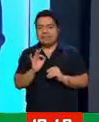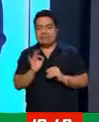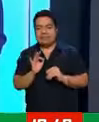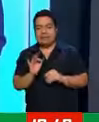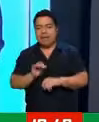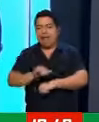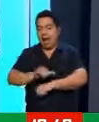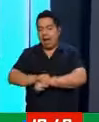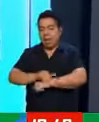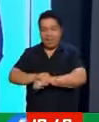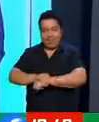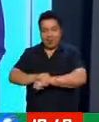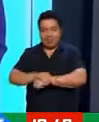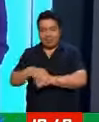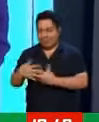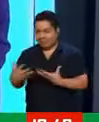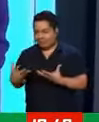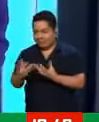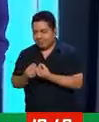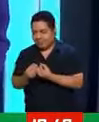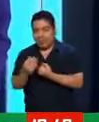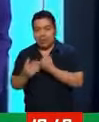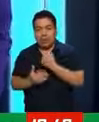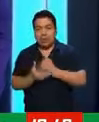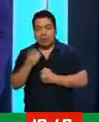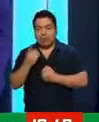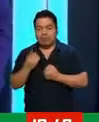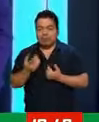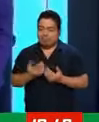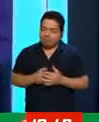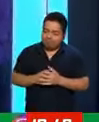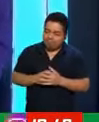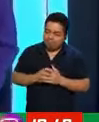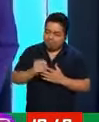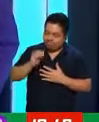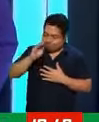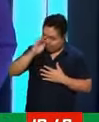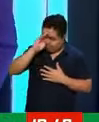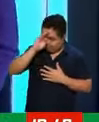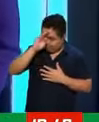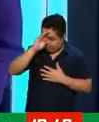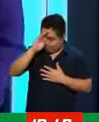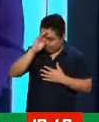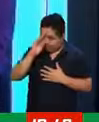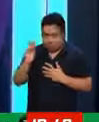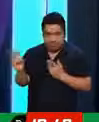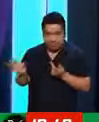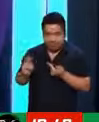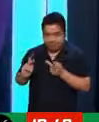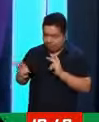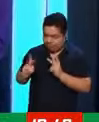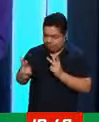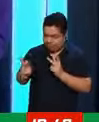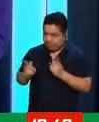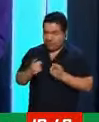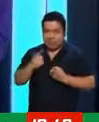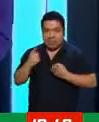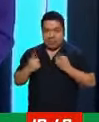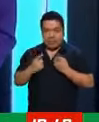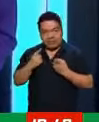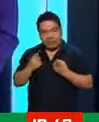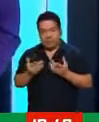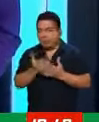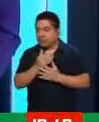amigos. ¿Sabes por qué? Porque es una obra que te hace reflexionar. O sea, te da tema de conversación. Te divierte. Sales, no te echas